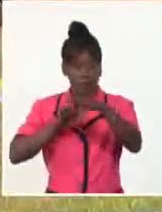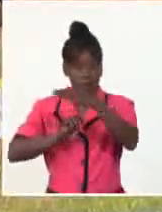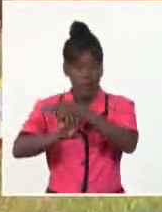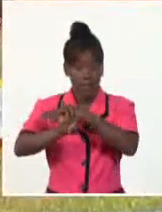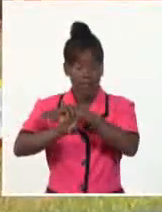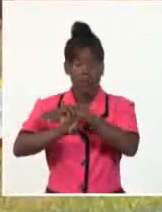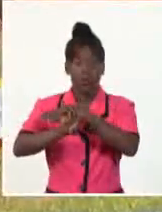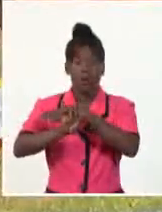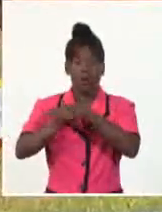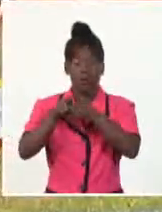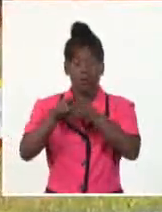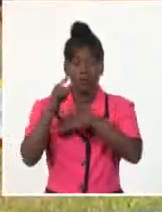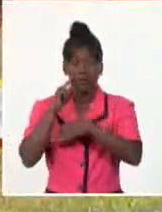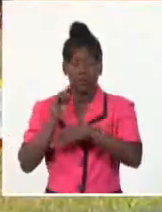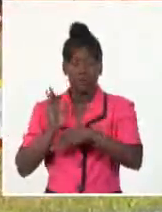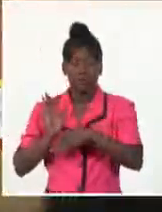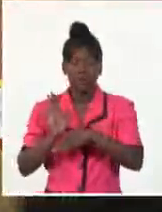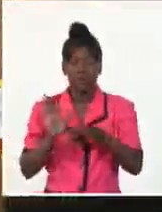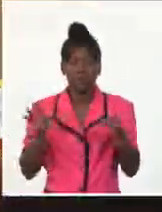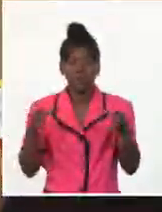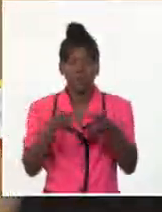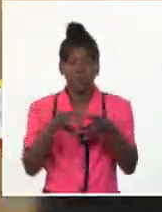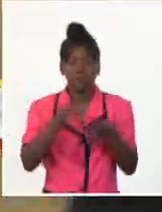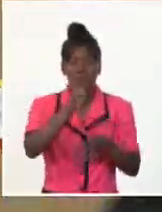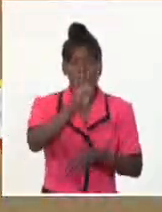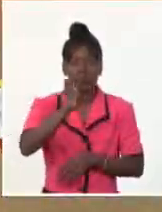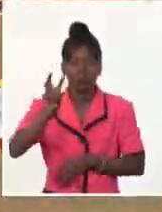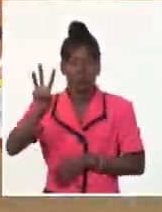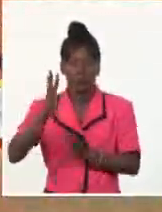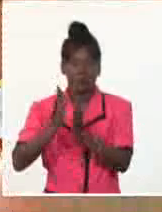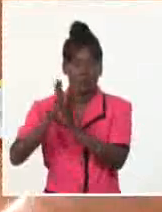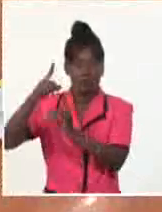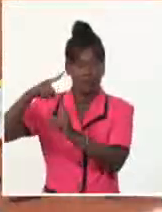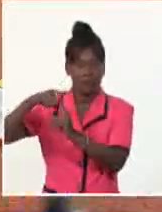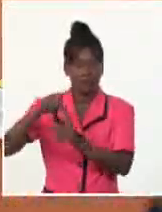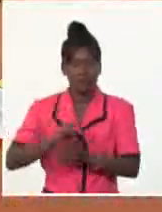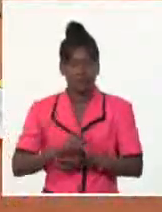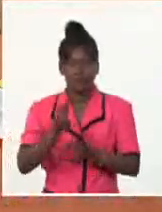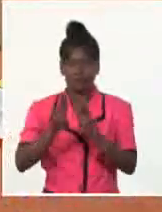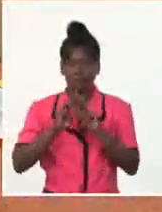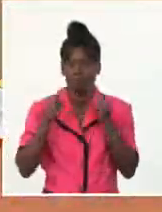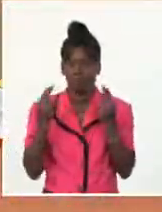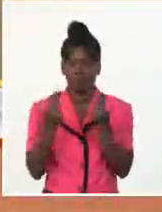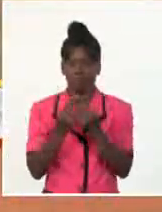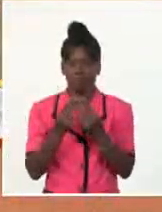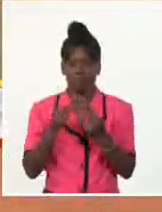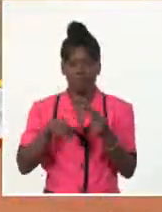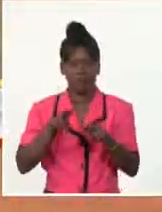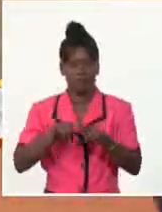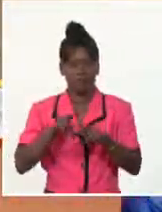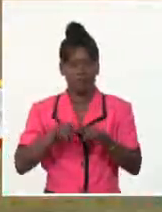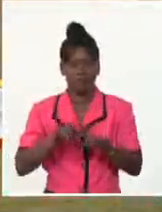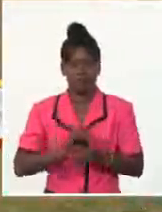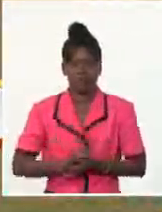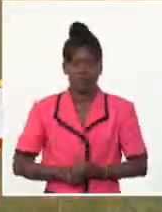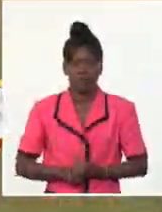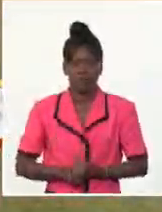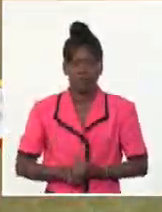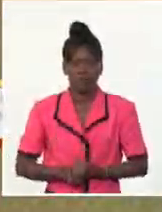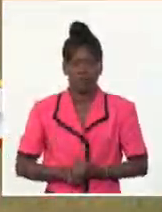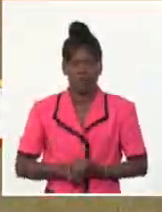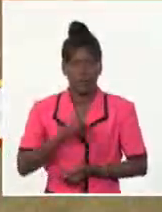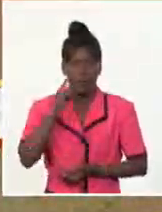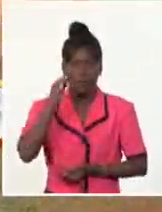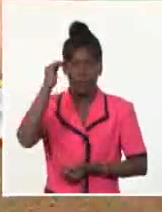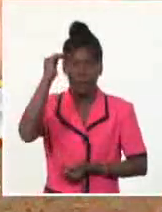atrás para imponerse por la mínima 4-3 a Matanzas en el Juan Ealo de la Ciudad Deportiva Capitalina. Y con idéntico marcador se impusieron